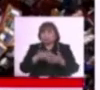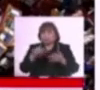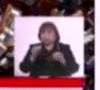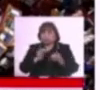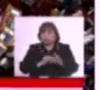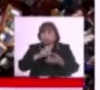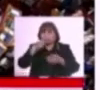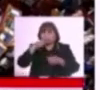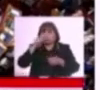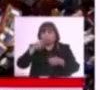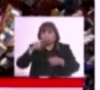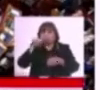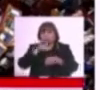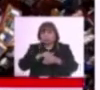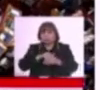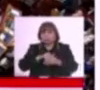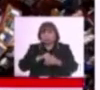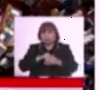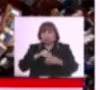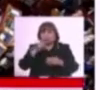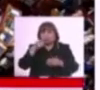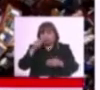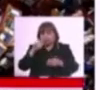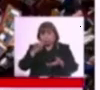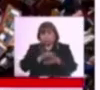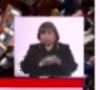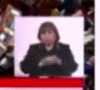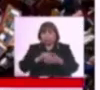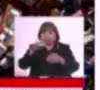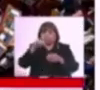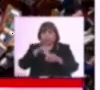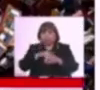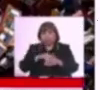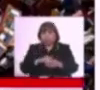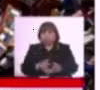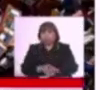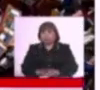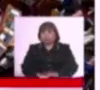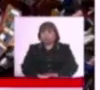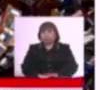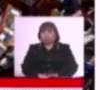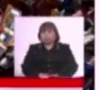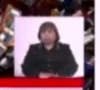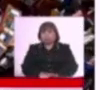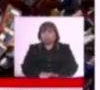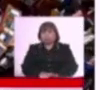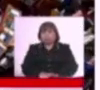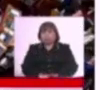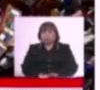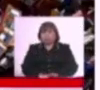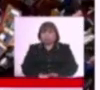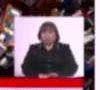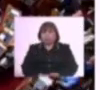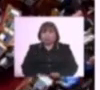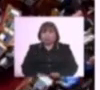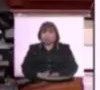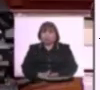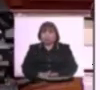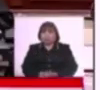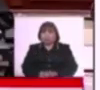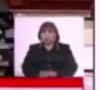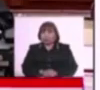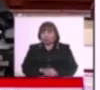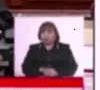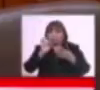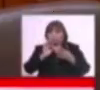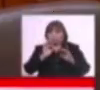puede ser elegido como alcalde, como alcalde provincial, como alcalde distrital, como presidente